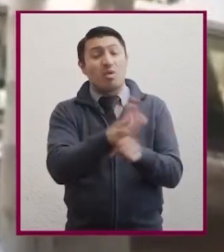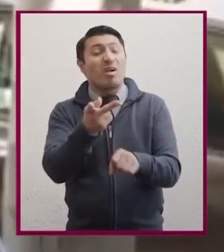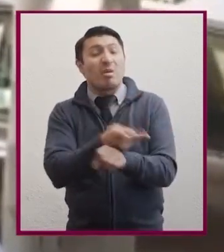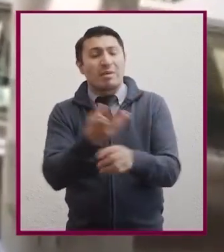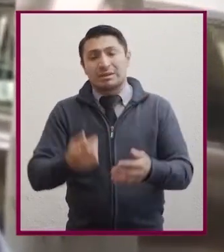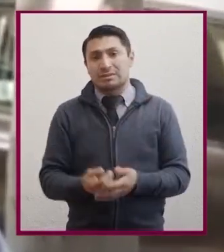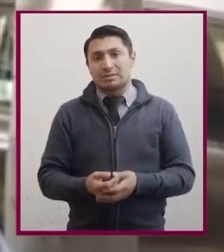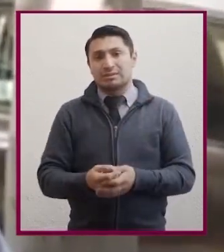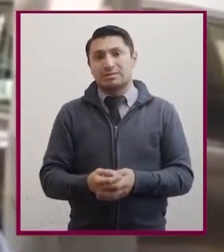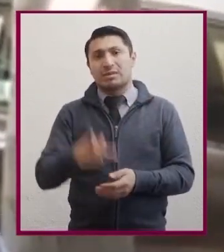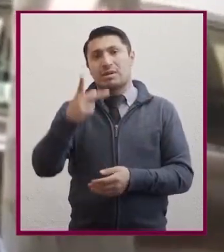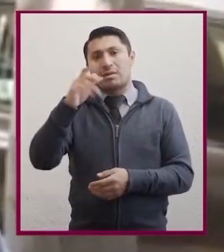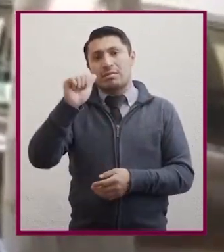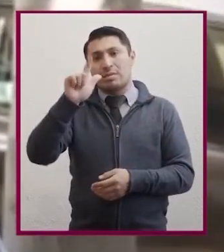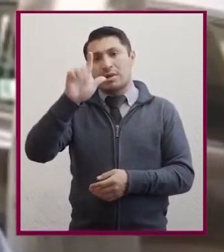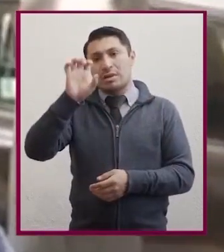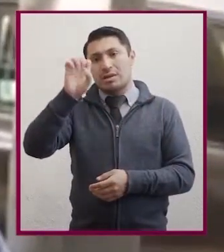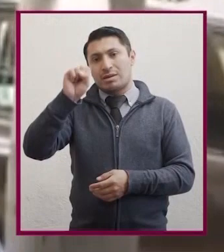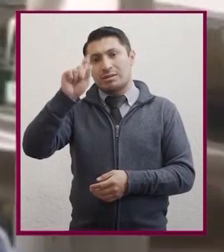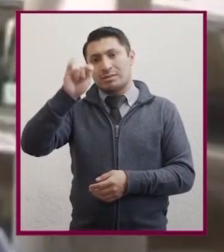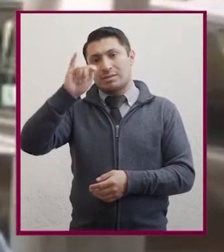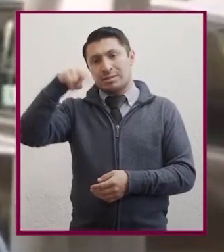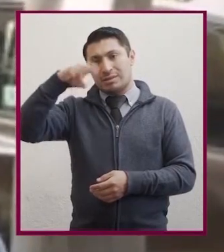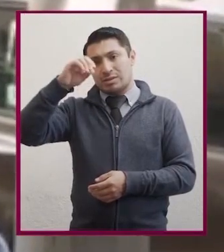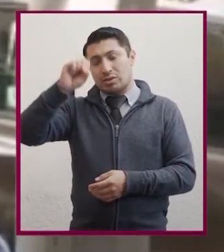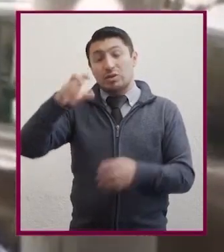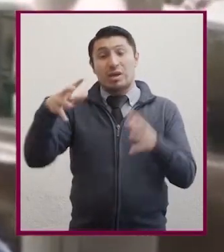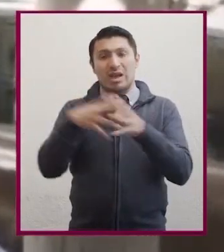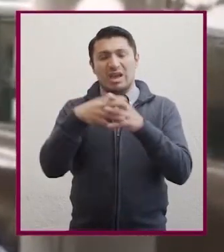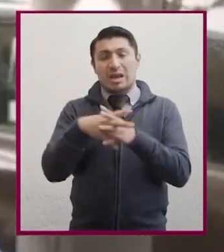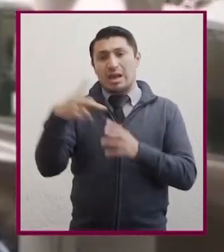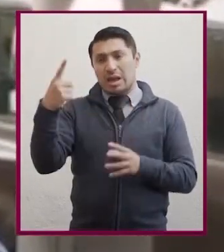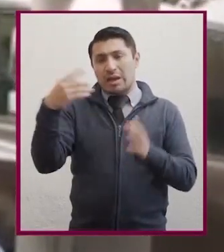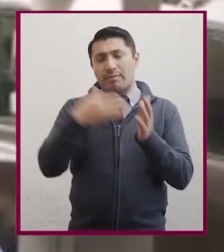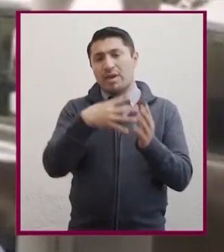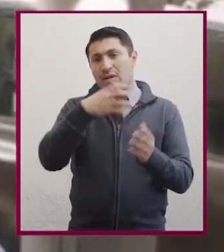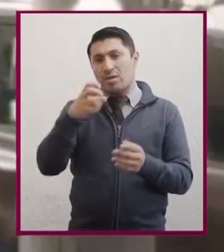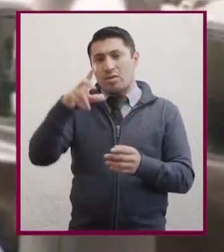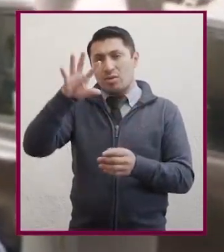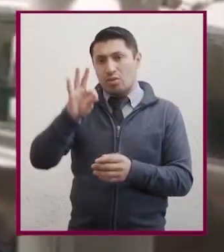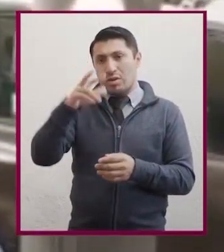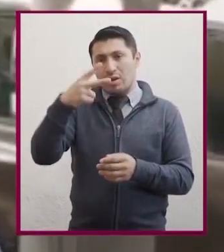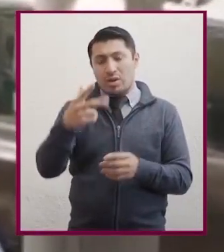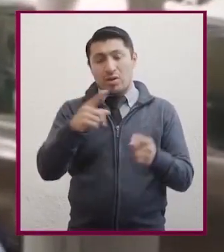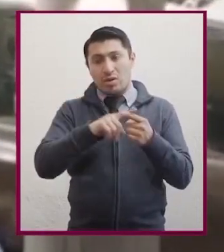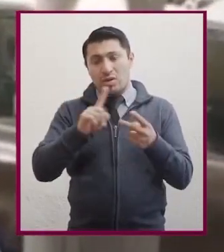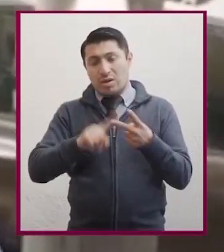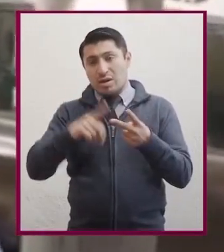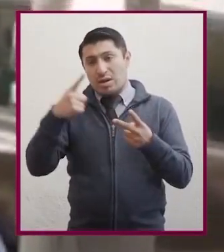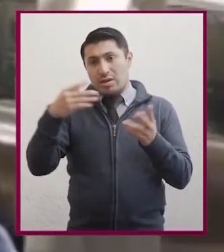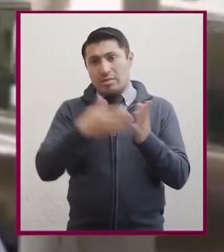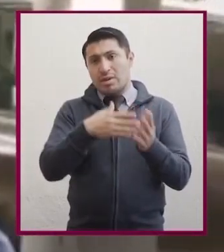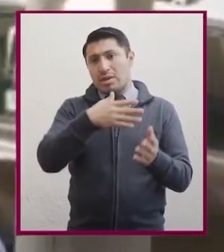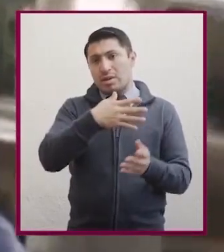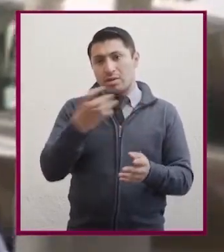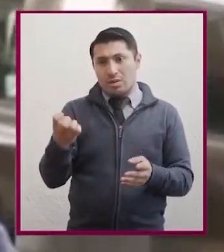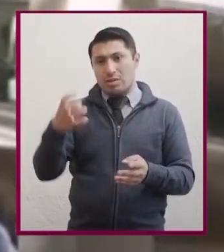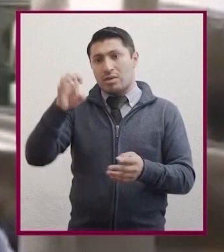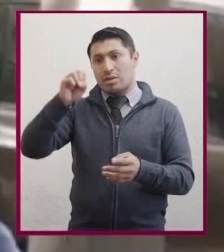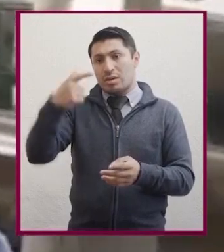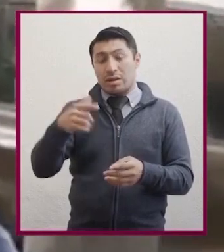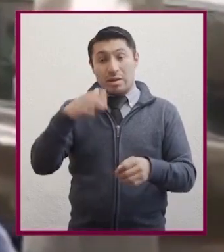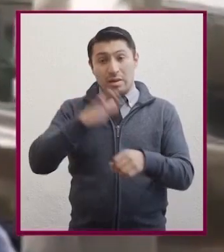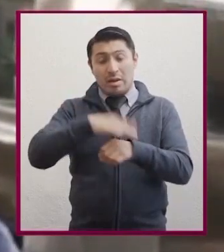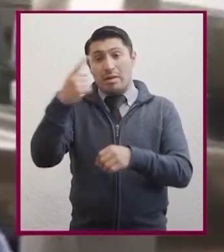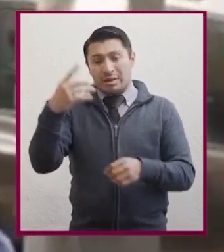las guerras, particularmente la de 1948 y la de 1967, pero sobre todo en